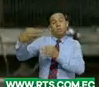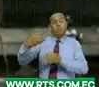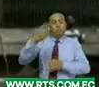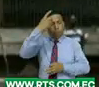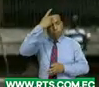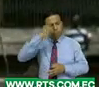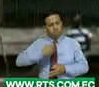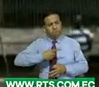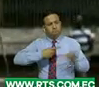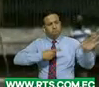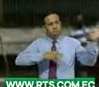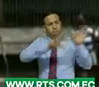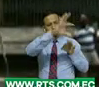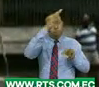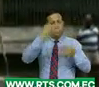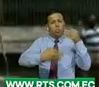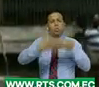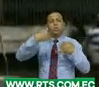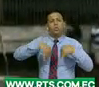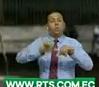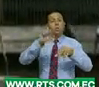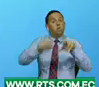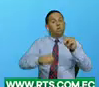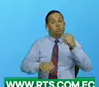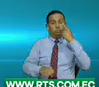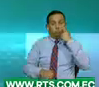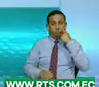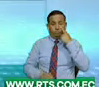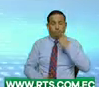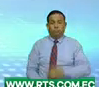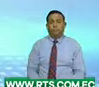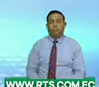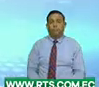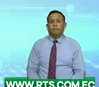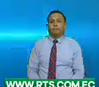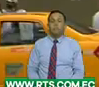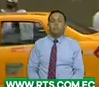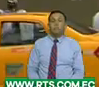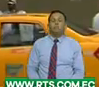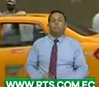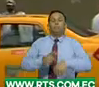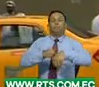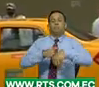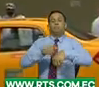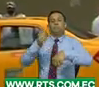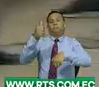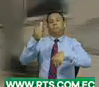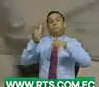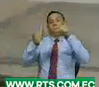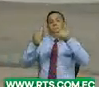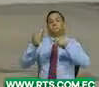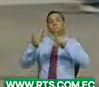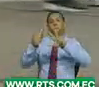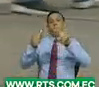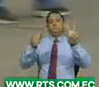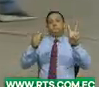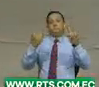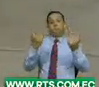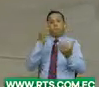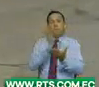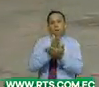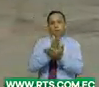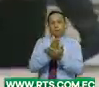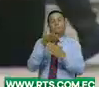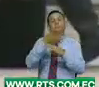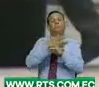informó jorge escobar 22 horas con 32 minutos es momento de una pausa comercial pero al volver